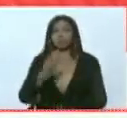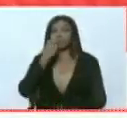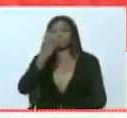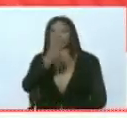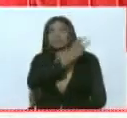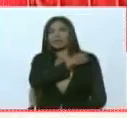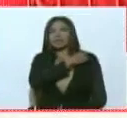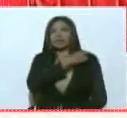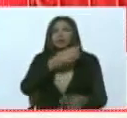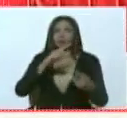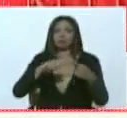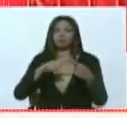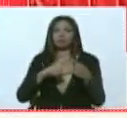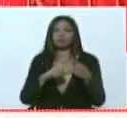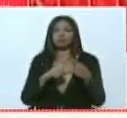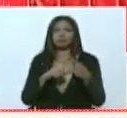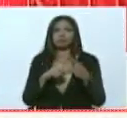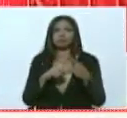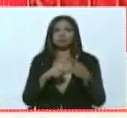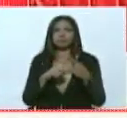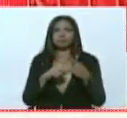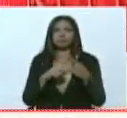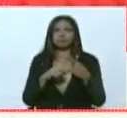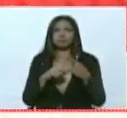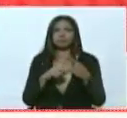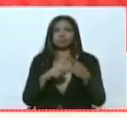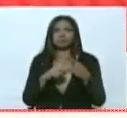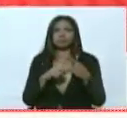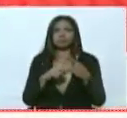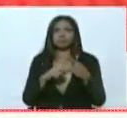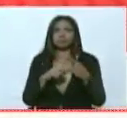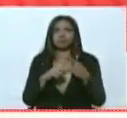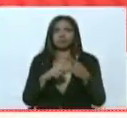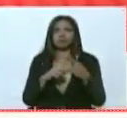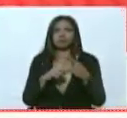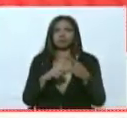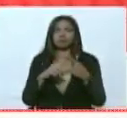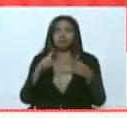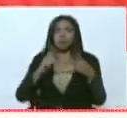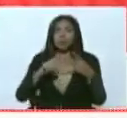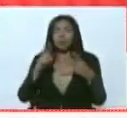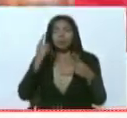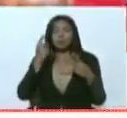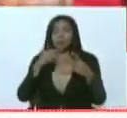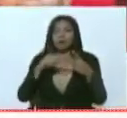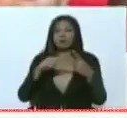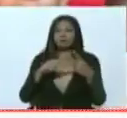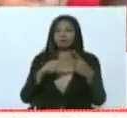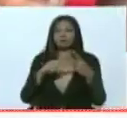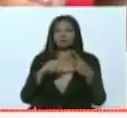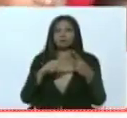Carneiro, a Orga Luisa Figueroa. Orga.